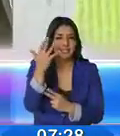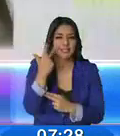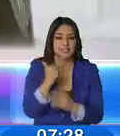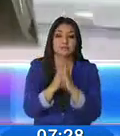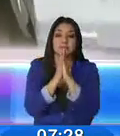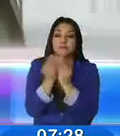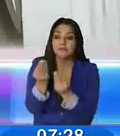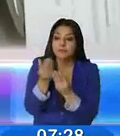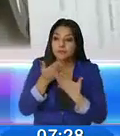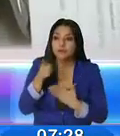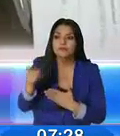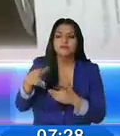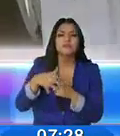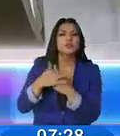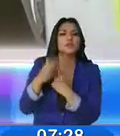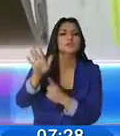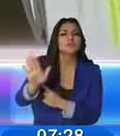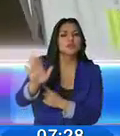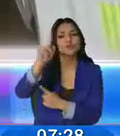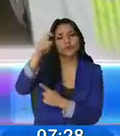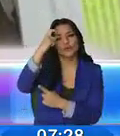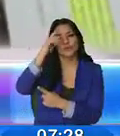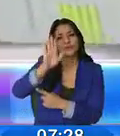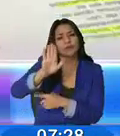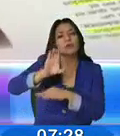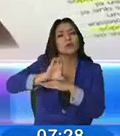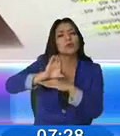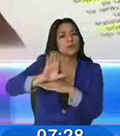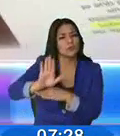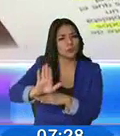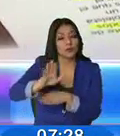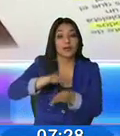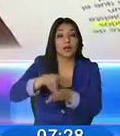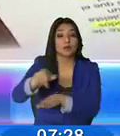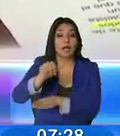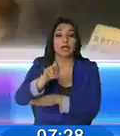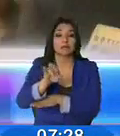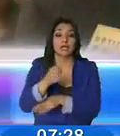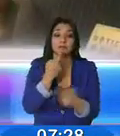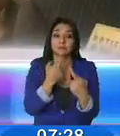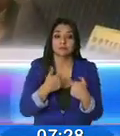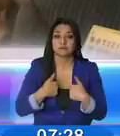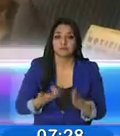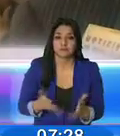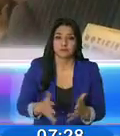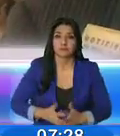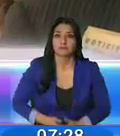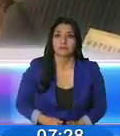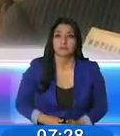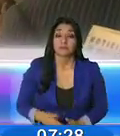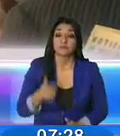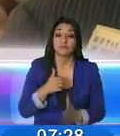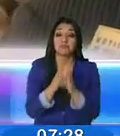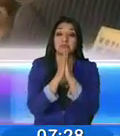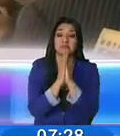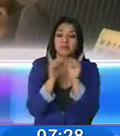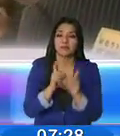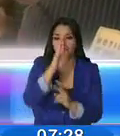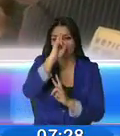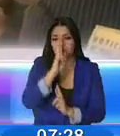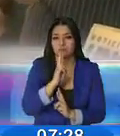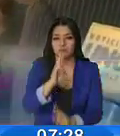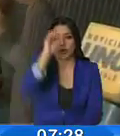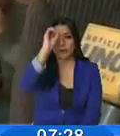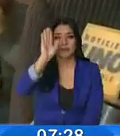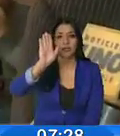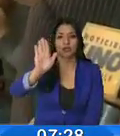se les informe sobre la situación que adopta el gobierno nacional, sin respuesta alguna. Donde inclusive se le hacía mención de que hay que respetar la opinión